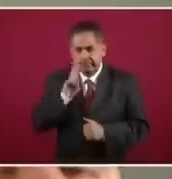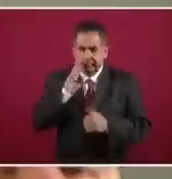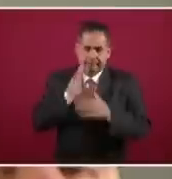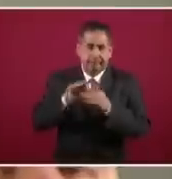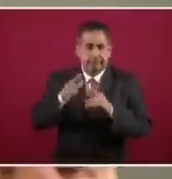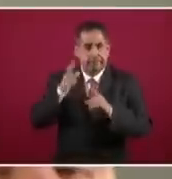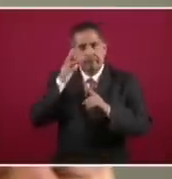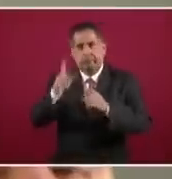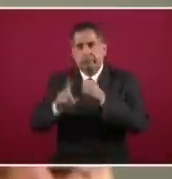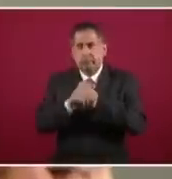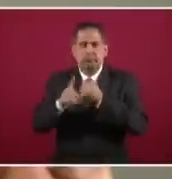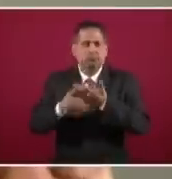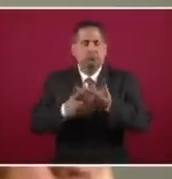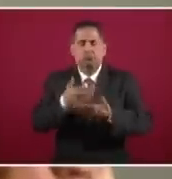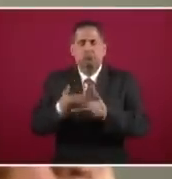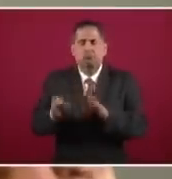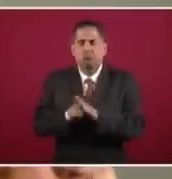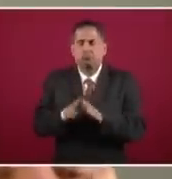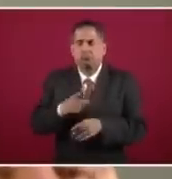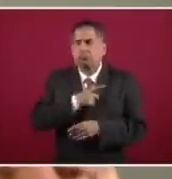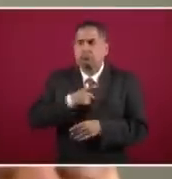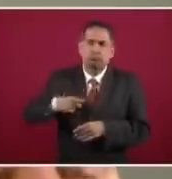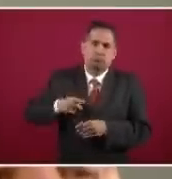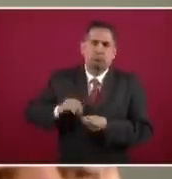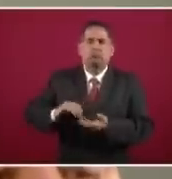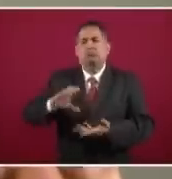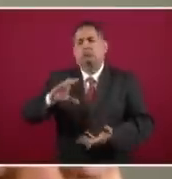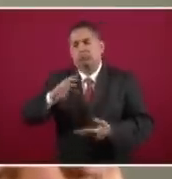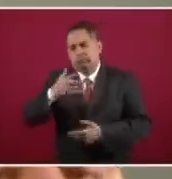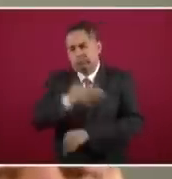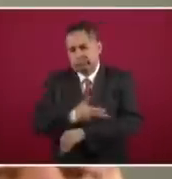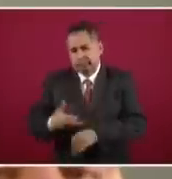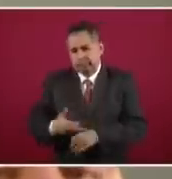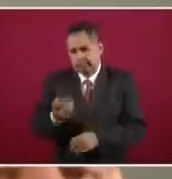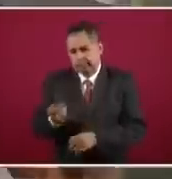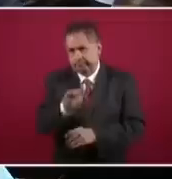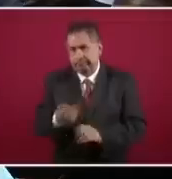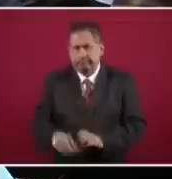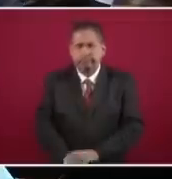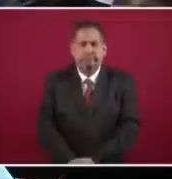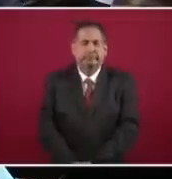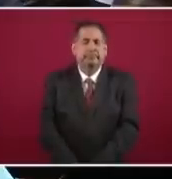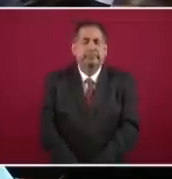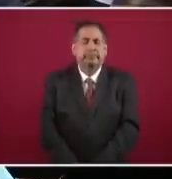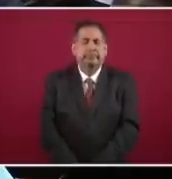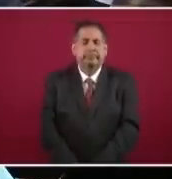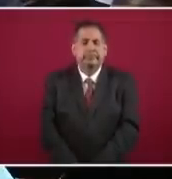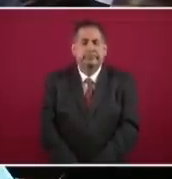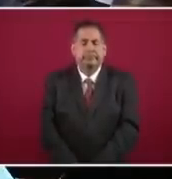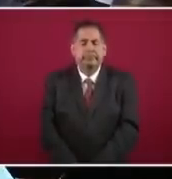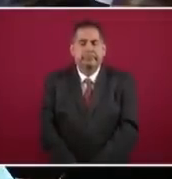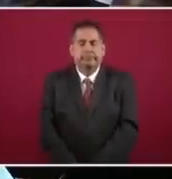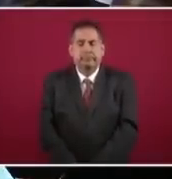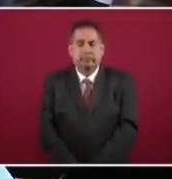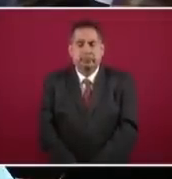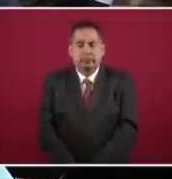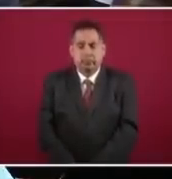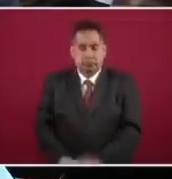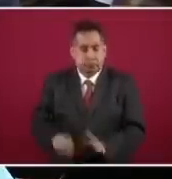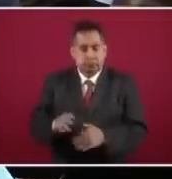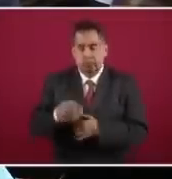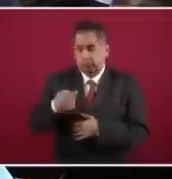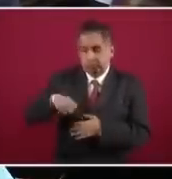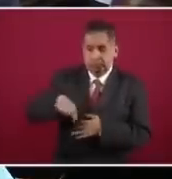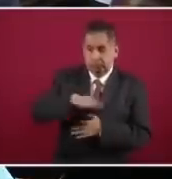en el futuro de un endeudamiento de las personas? Nosotros